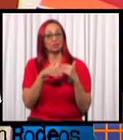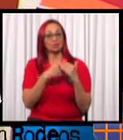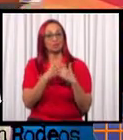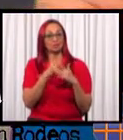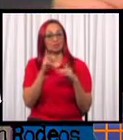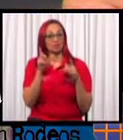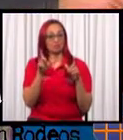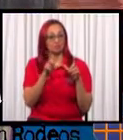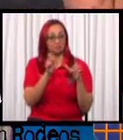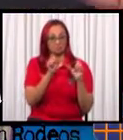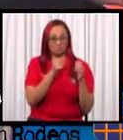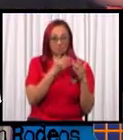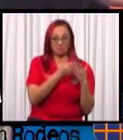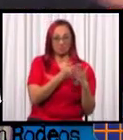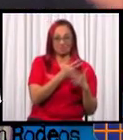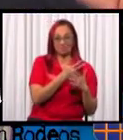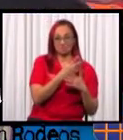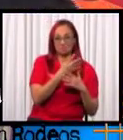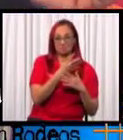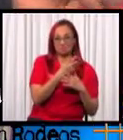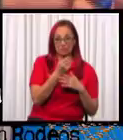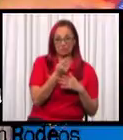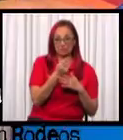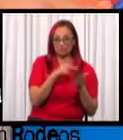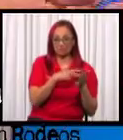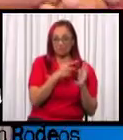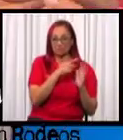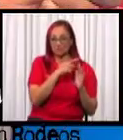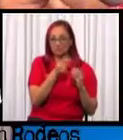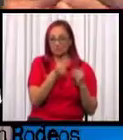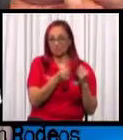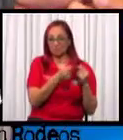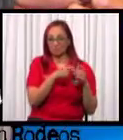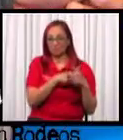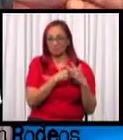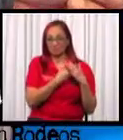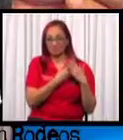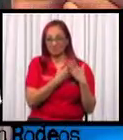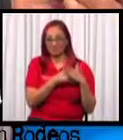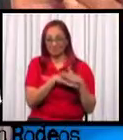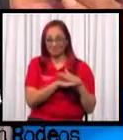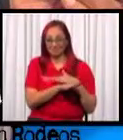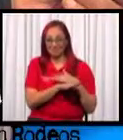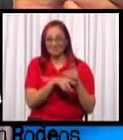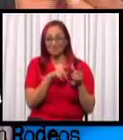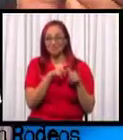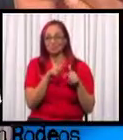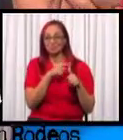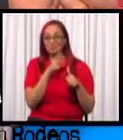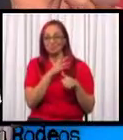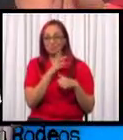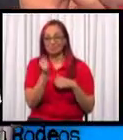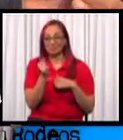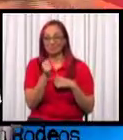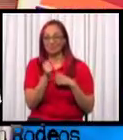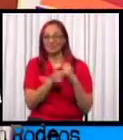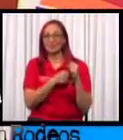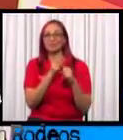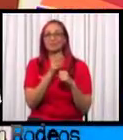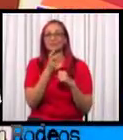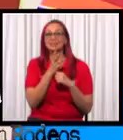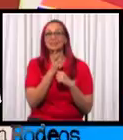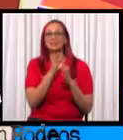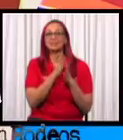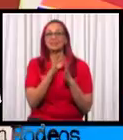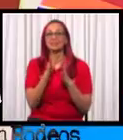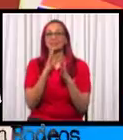durar 3-4 meses, para que este arroz empiece a ingresar en el primer mes, o sea, del año 2017, estábamos hablando en el